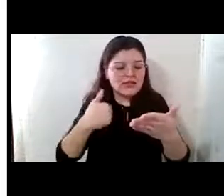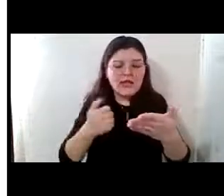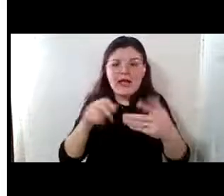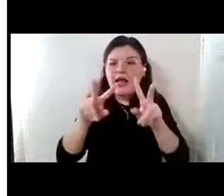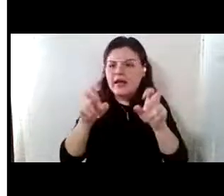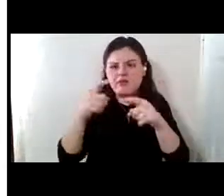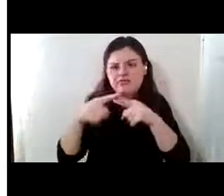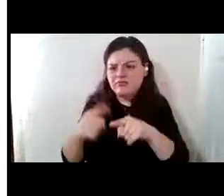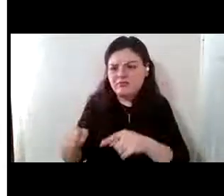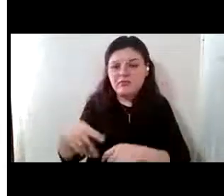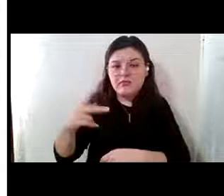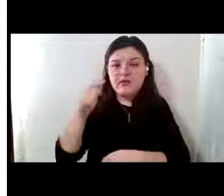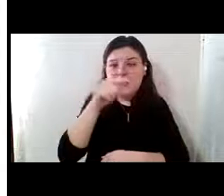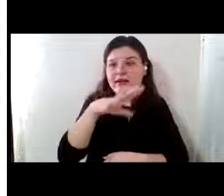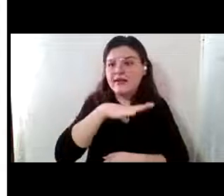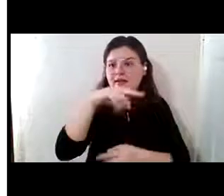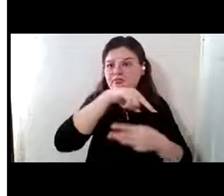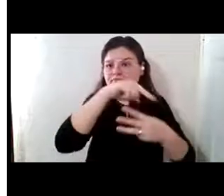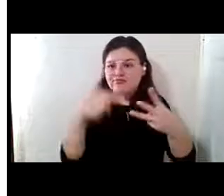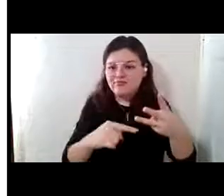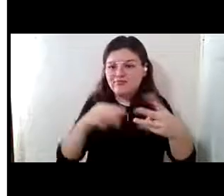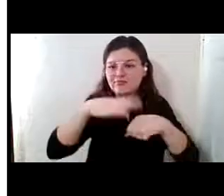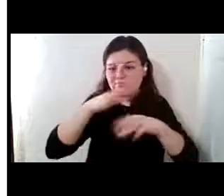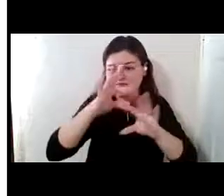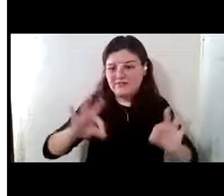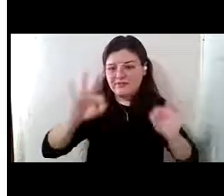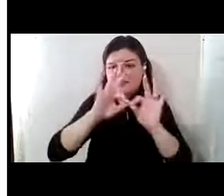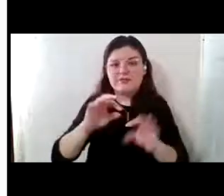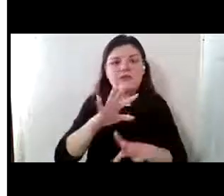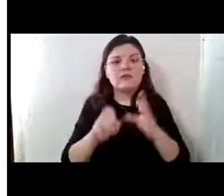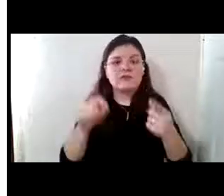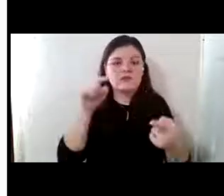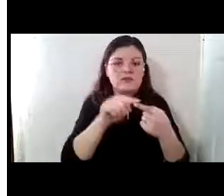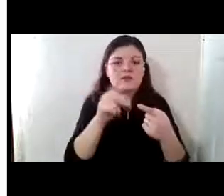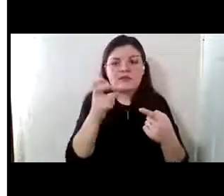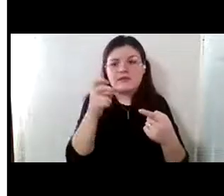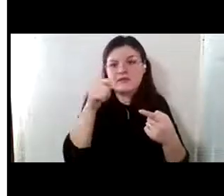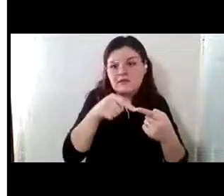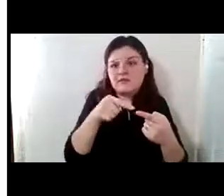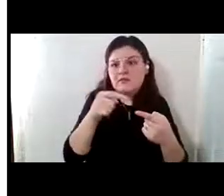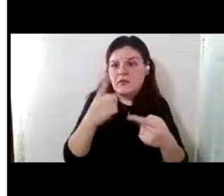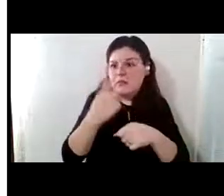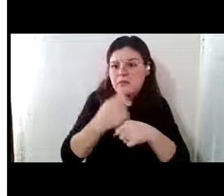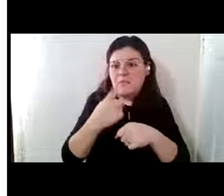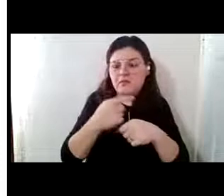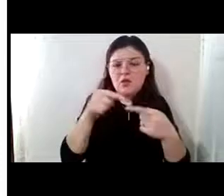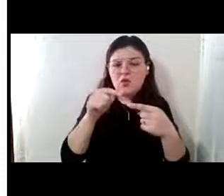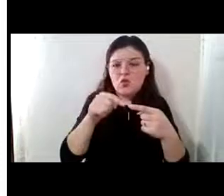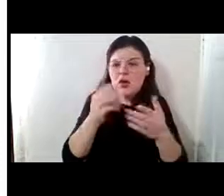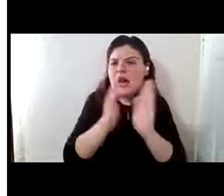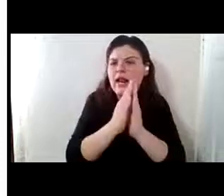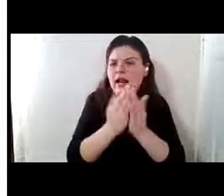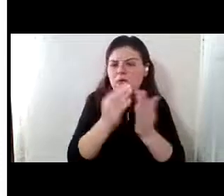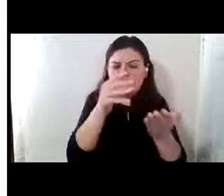propone 3 puntos en específico. Por ejemplo, dice, lo primero que tenemos que hacer es una selección de texto de acuerdo a la